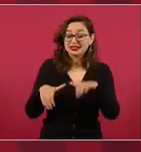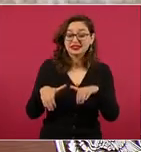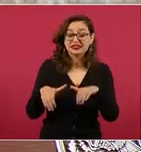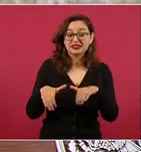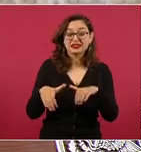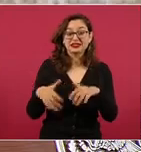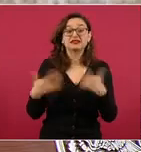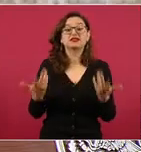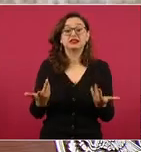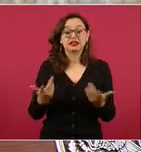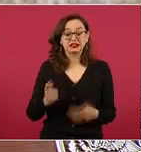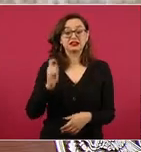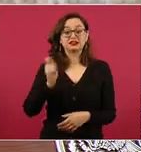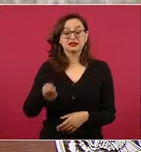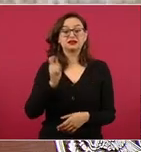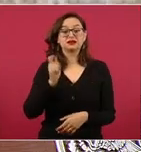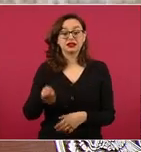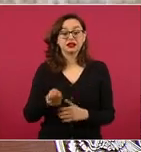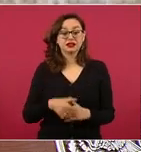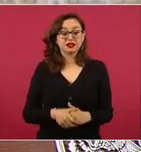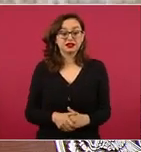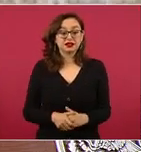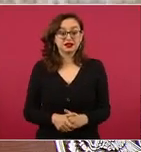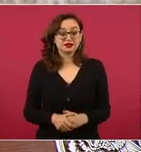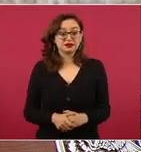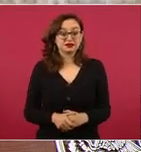pues ofrecer